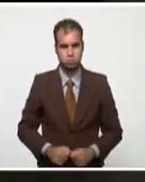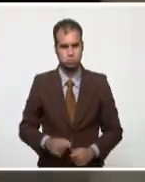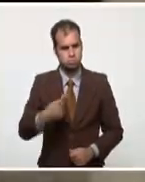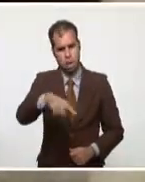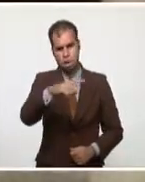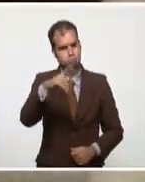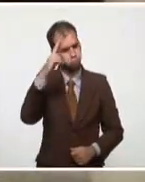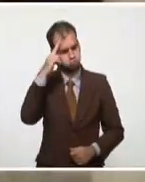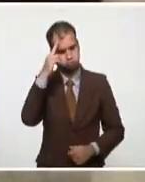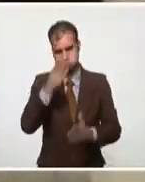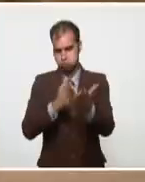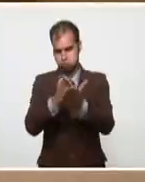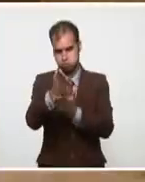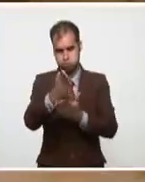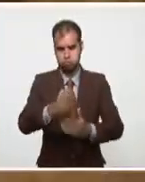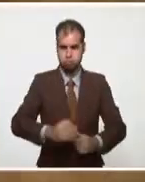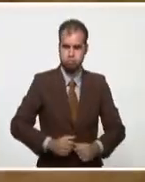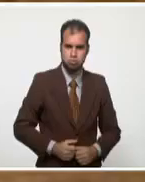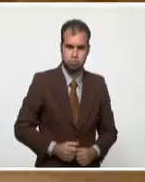eterna.